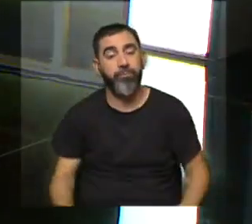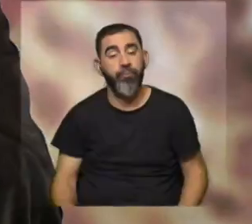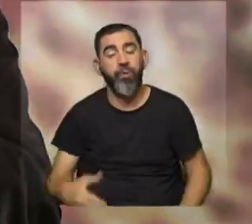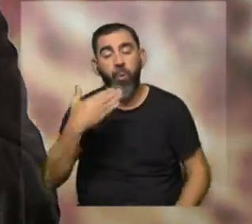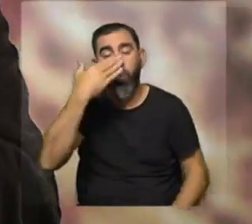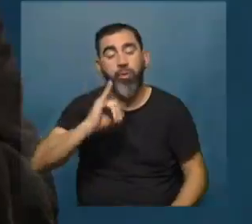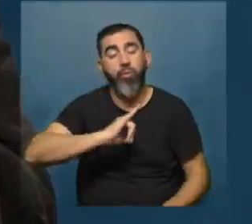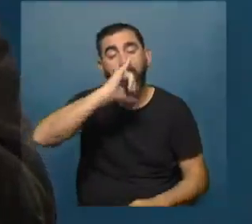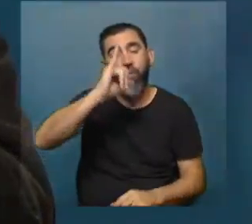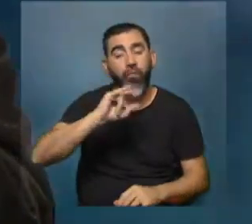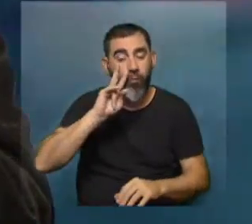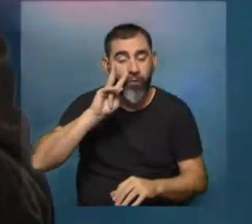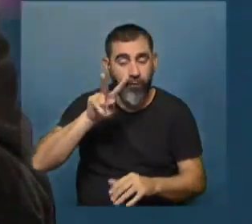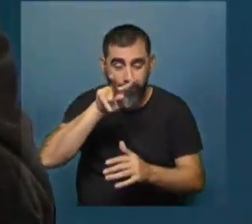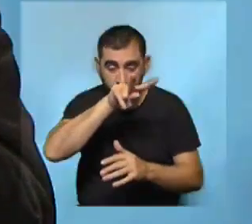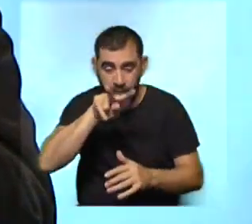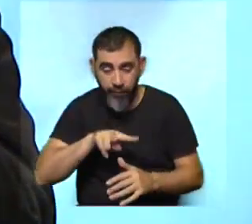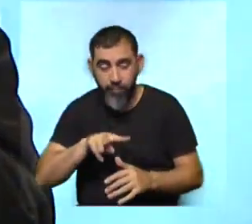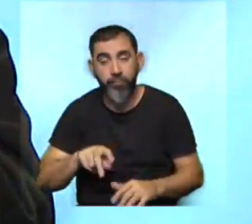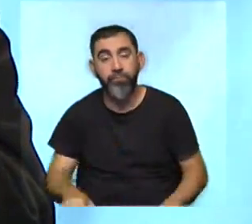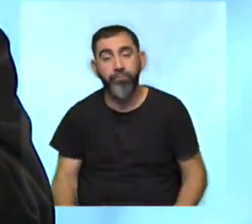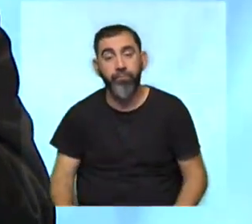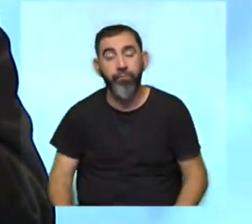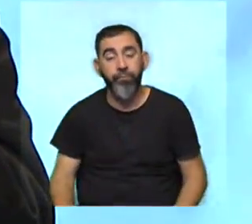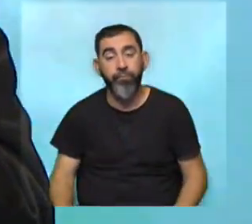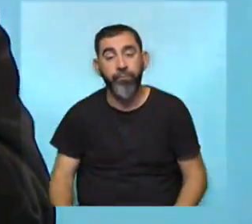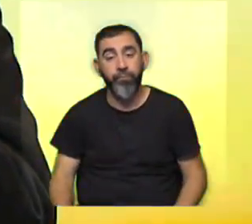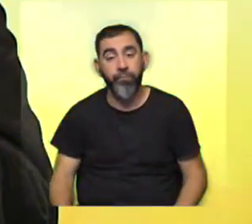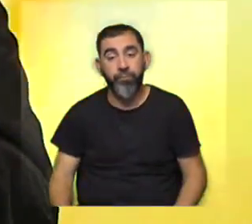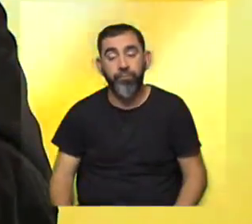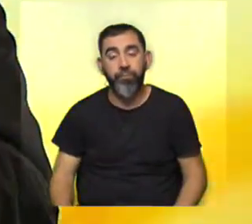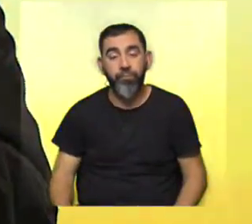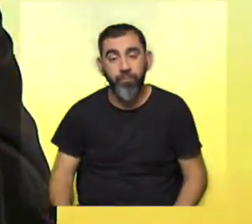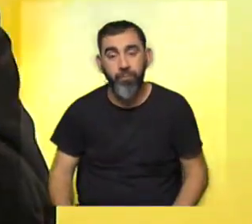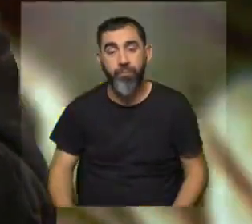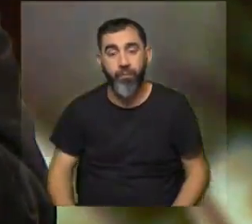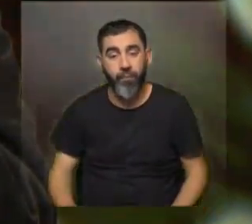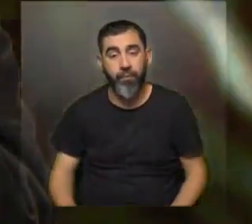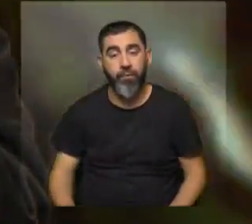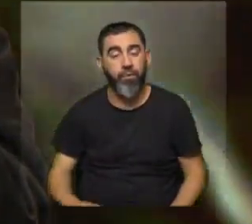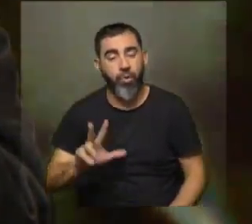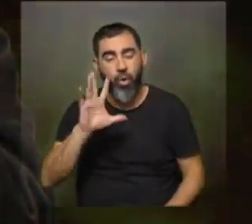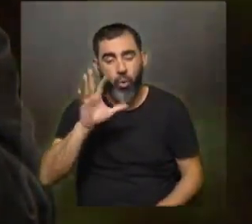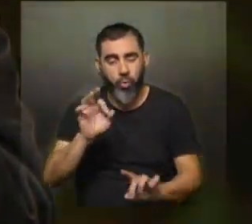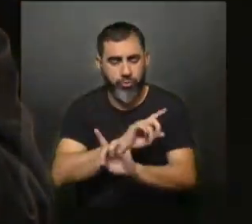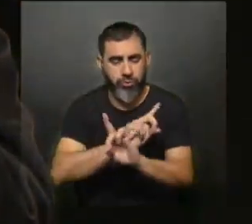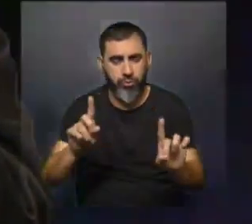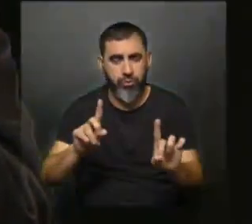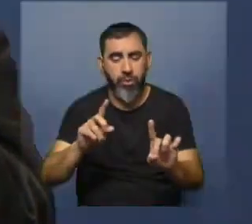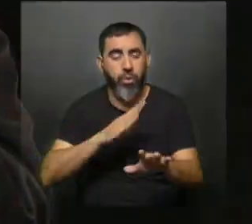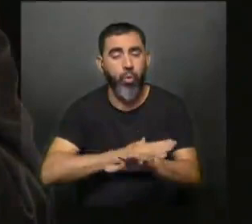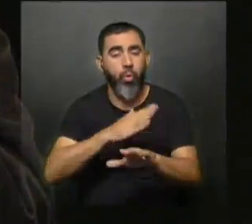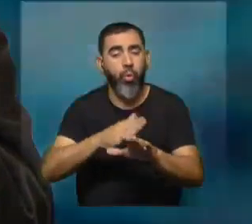informe del IPCC lo miramos específicamente, en el capítulo en que yo contribuí, y no se ve un